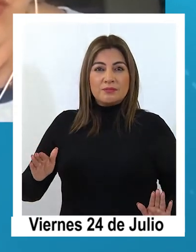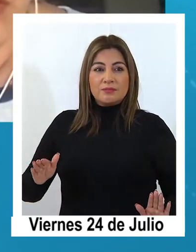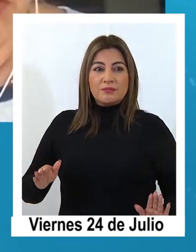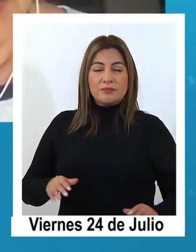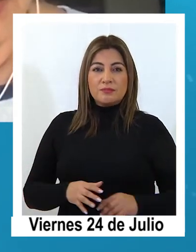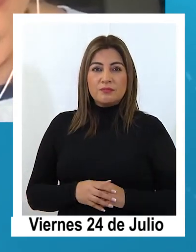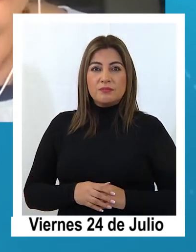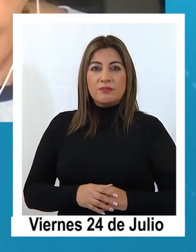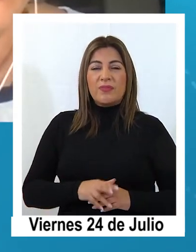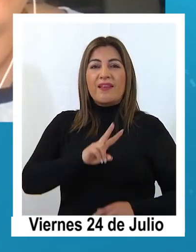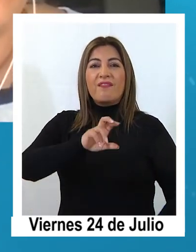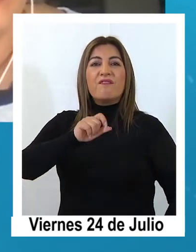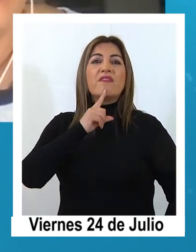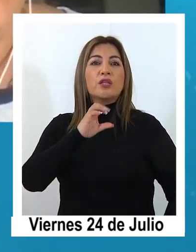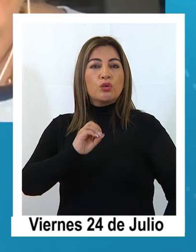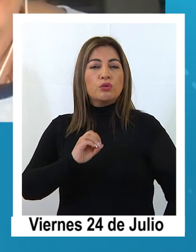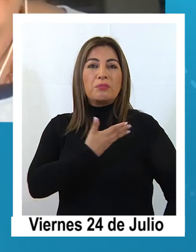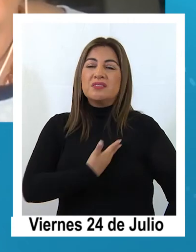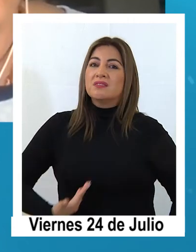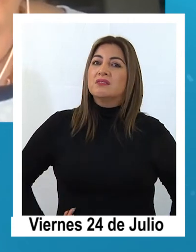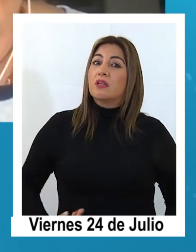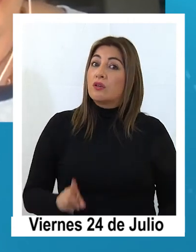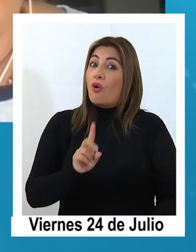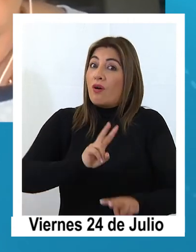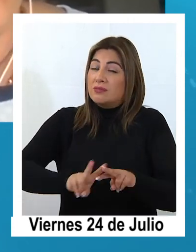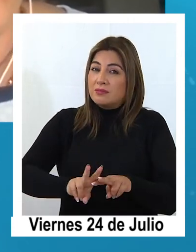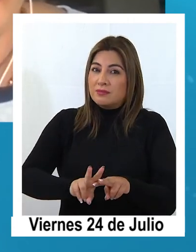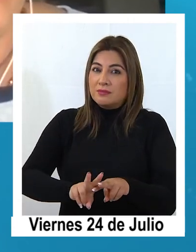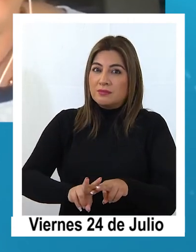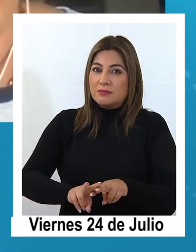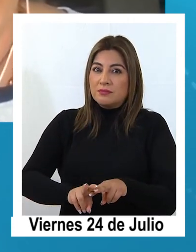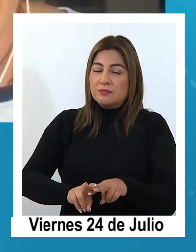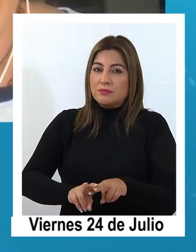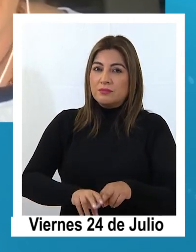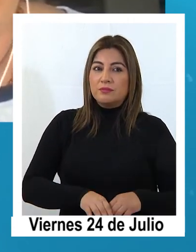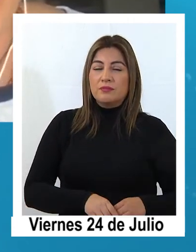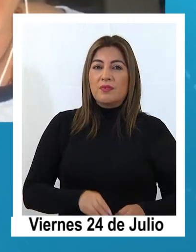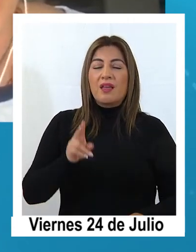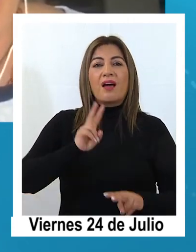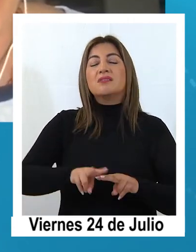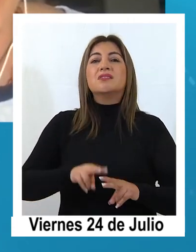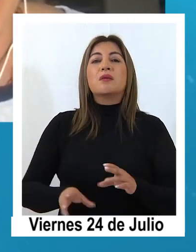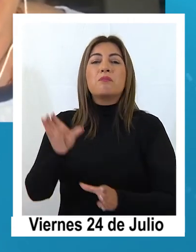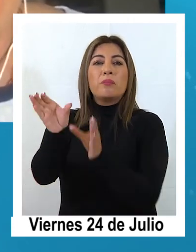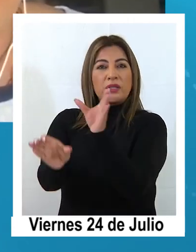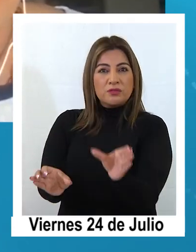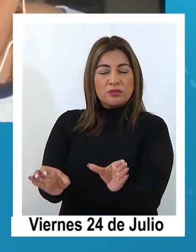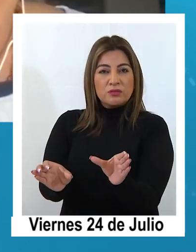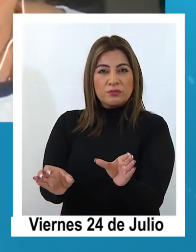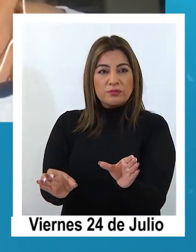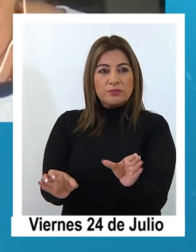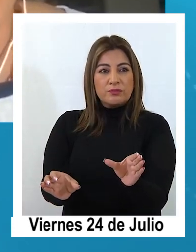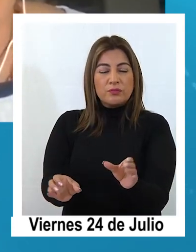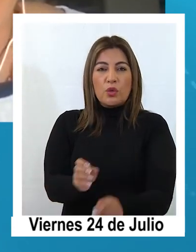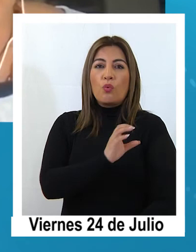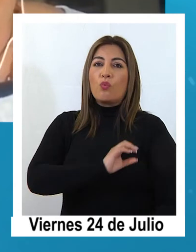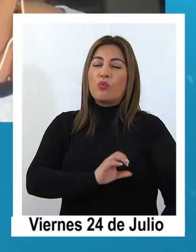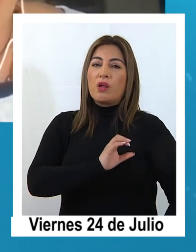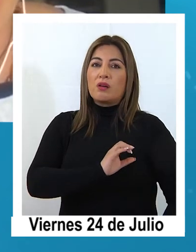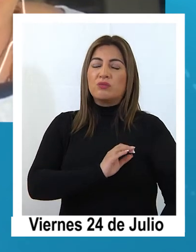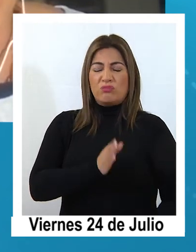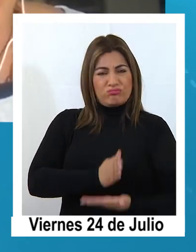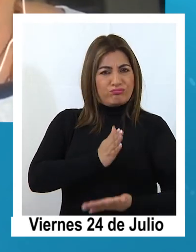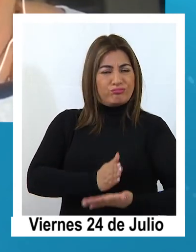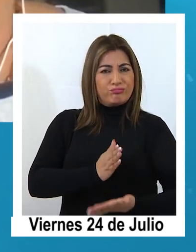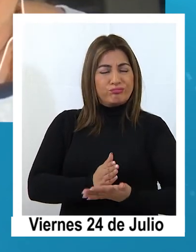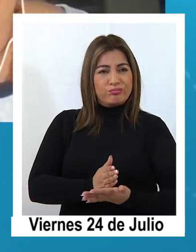el veto presidencial, no creo que lo haga por introducir personas que tengan comportamientos más